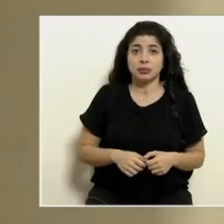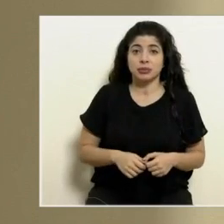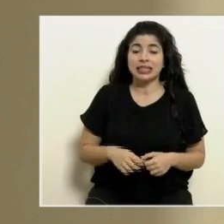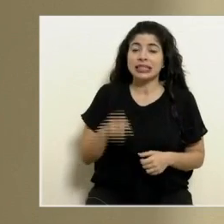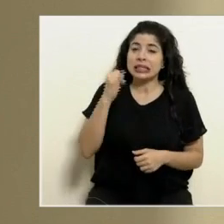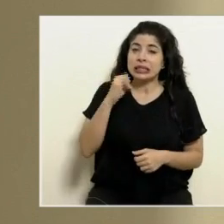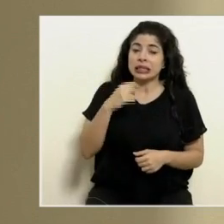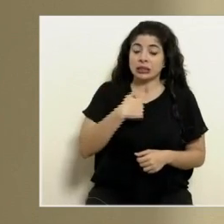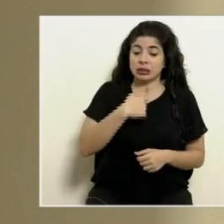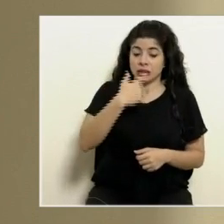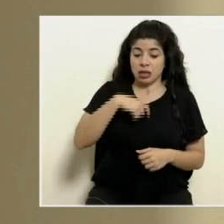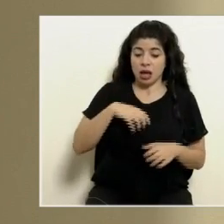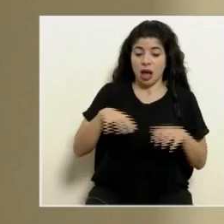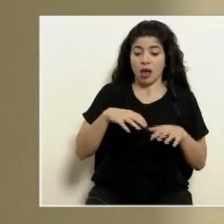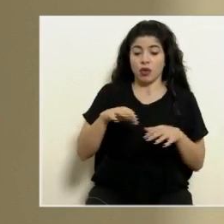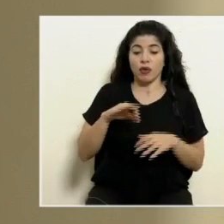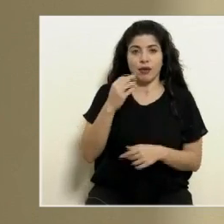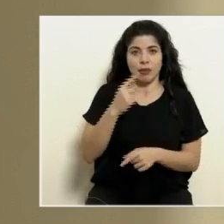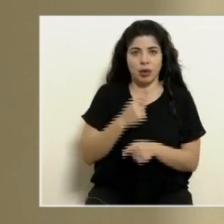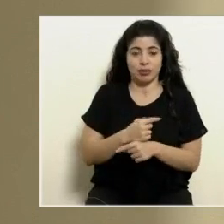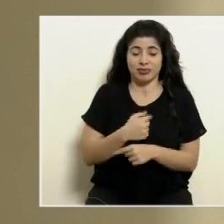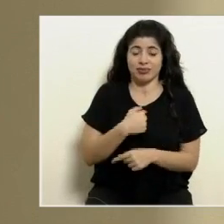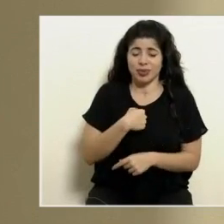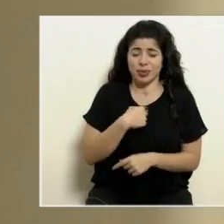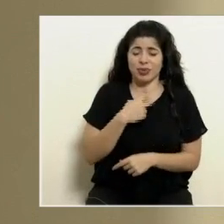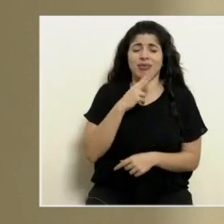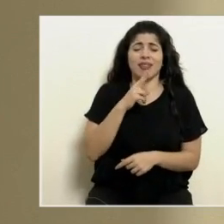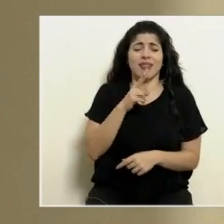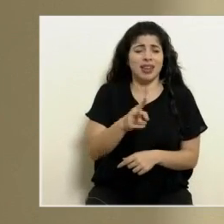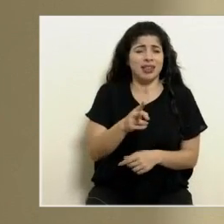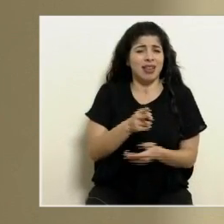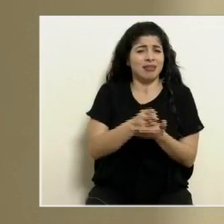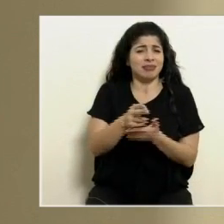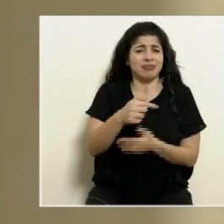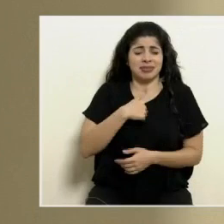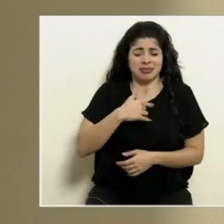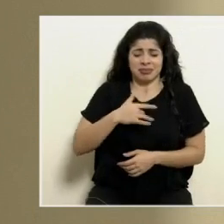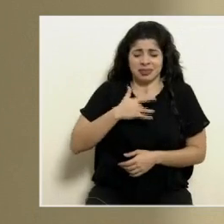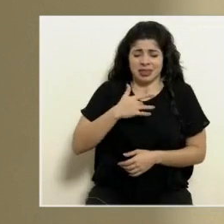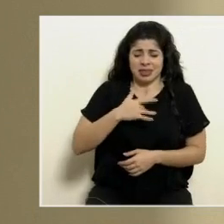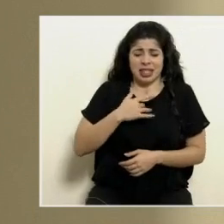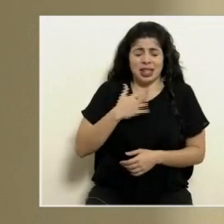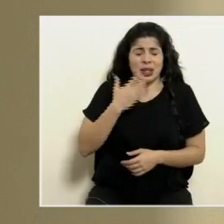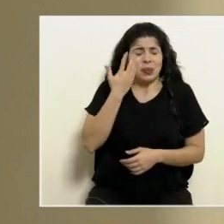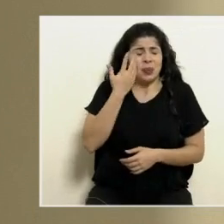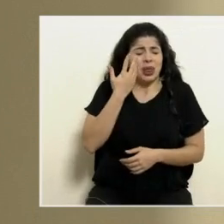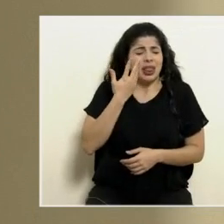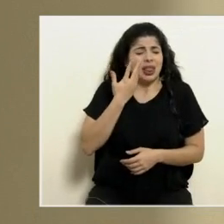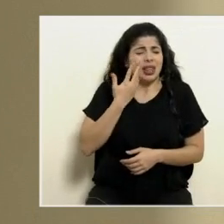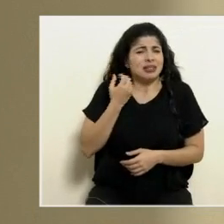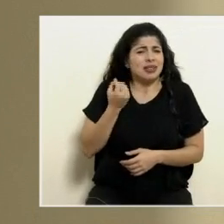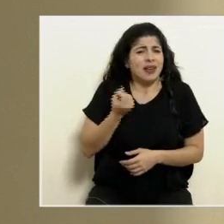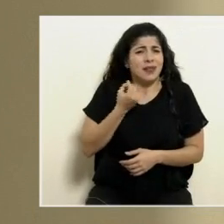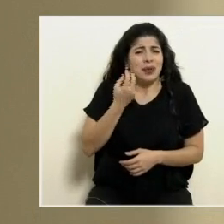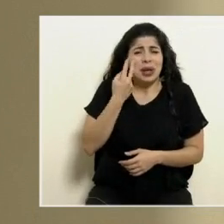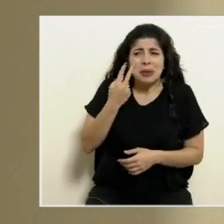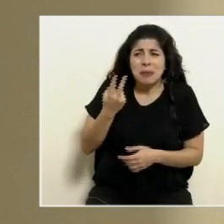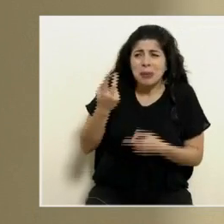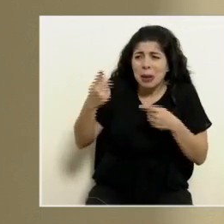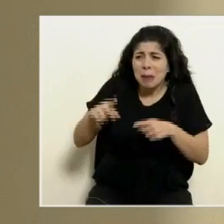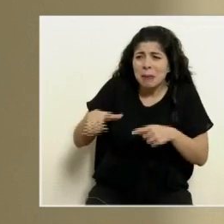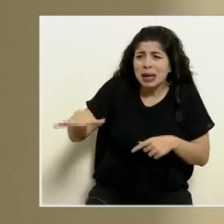nos comportáramos como tiene que ser. O sea, yo de verdad que siento una tristeza enorme de ver lo que está pasando en este